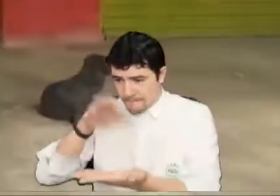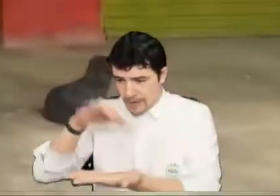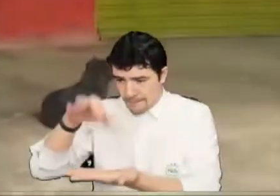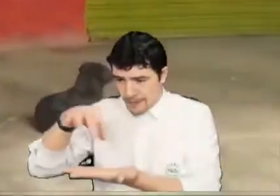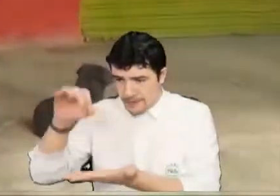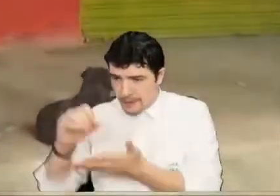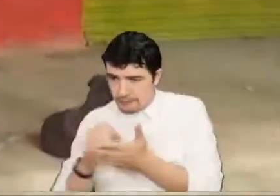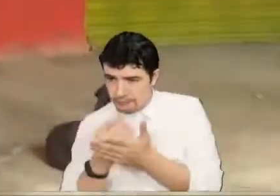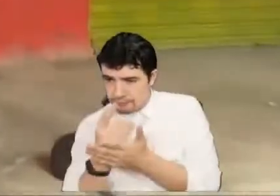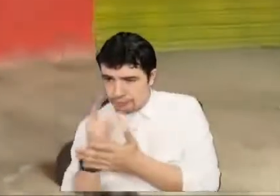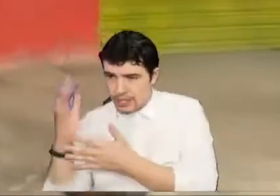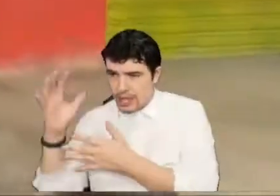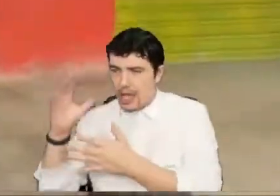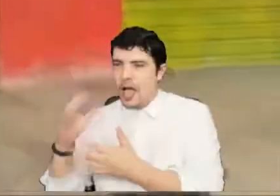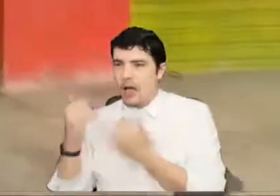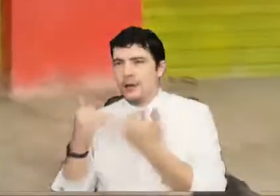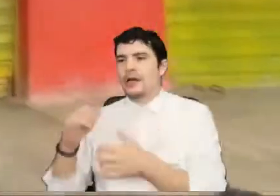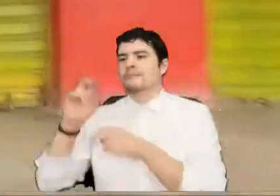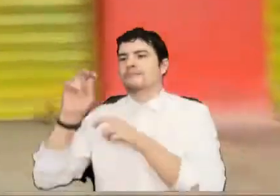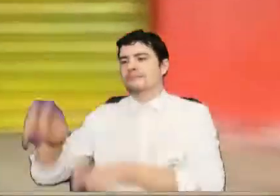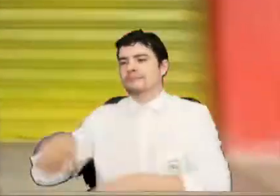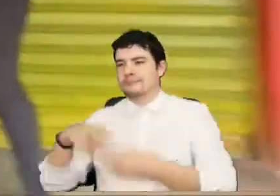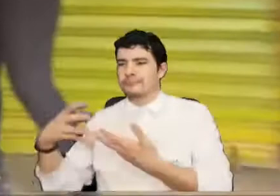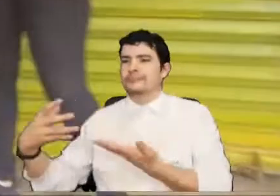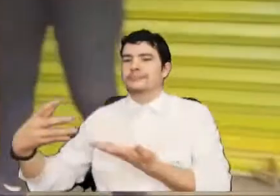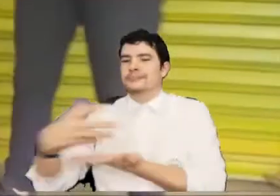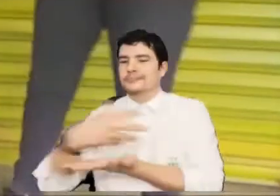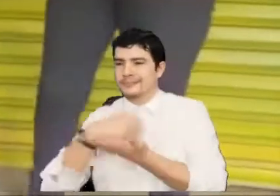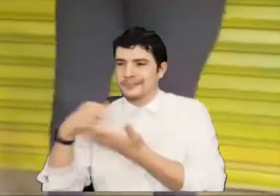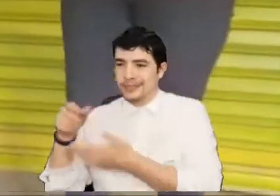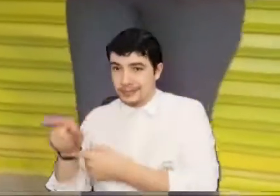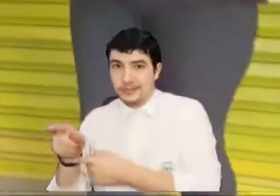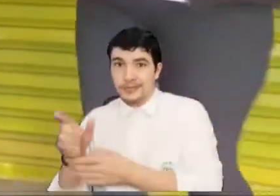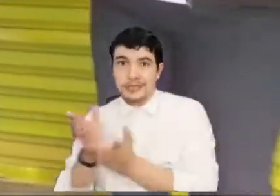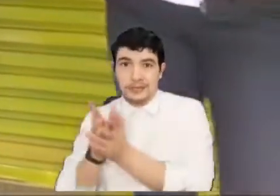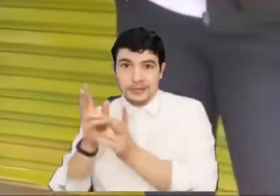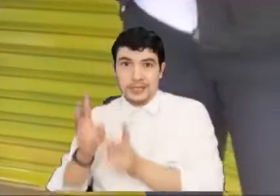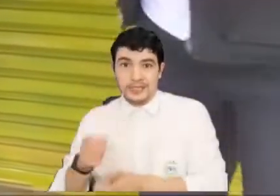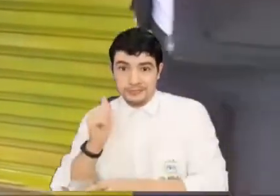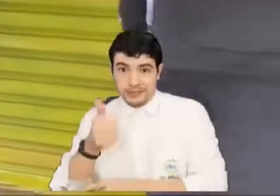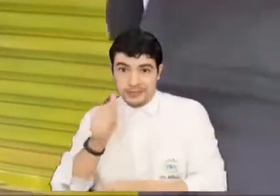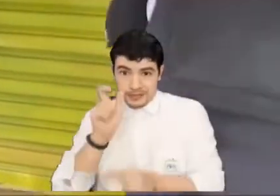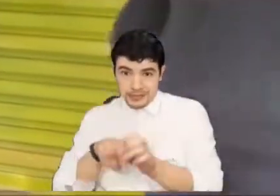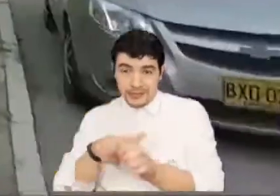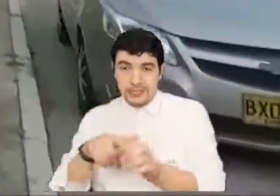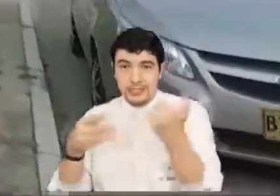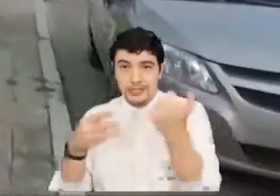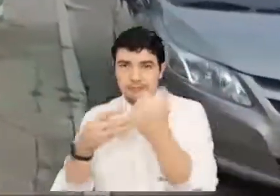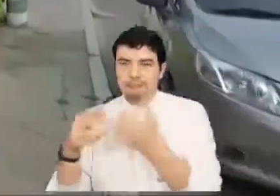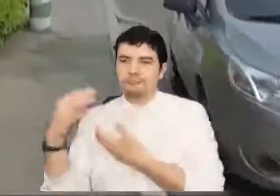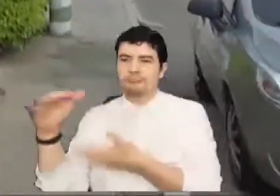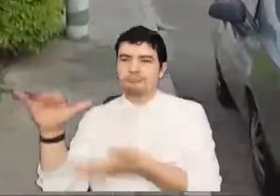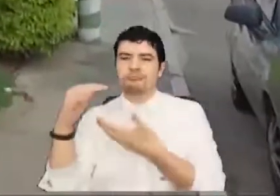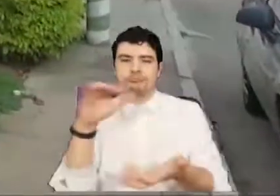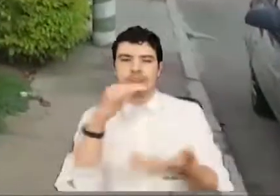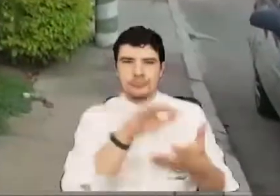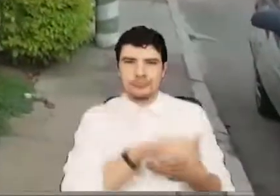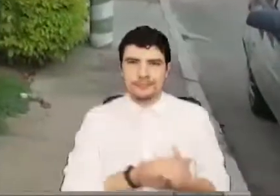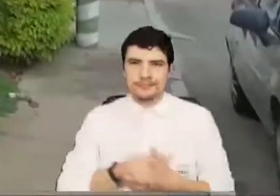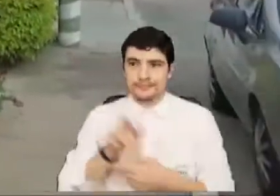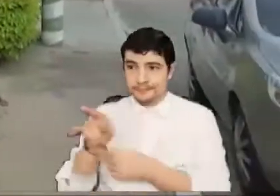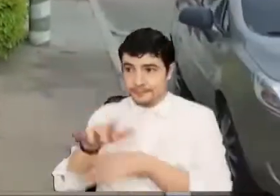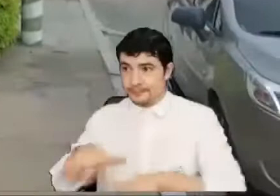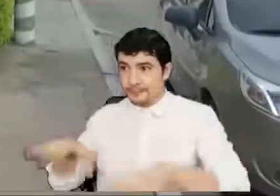hogares de estudiantes de esa institución en esta cuarentena. Los productos son recolectados de las granjas y con ellos se organizan